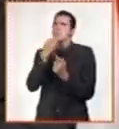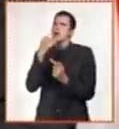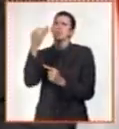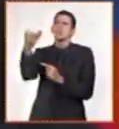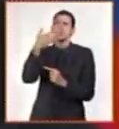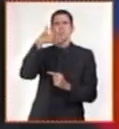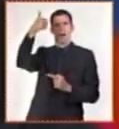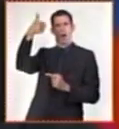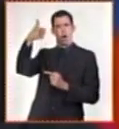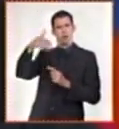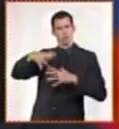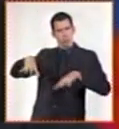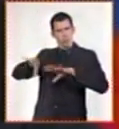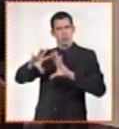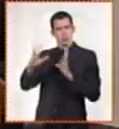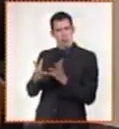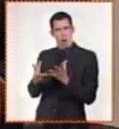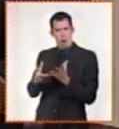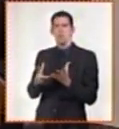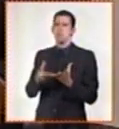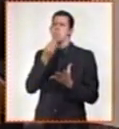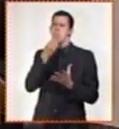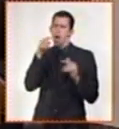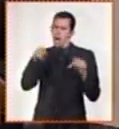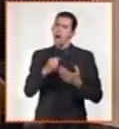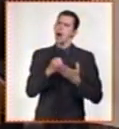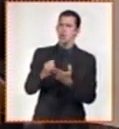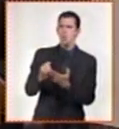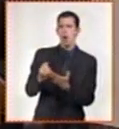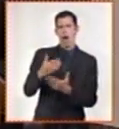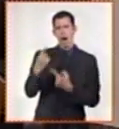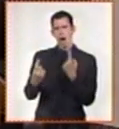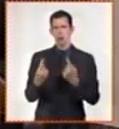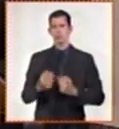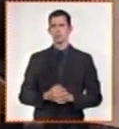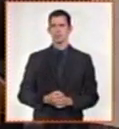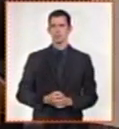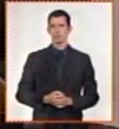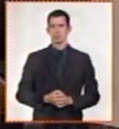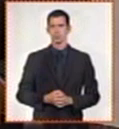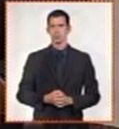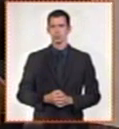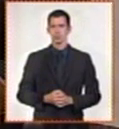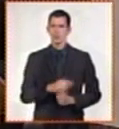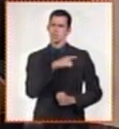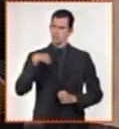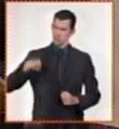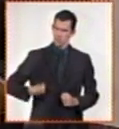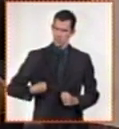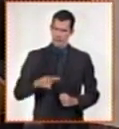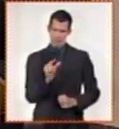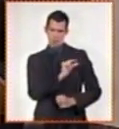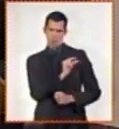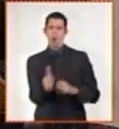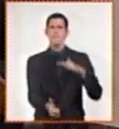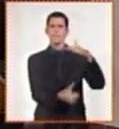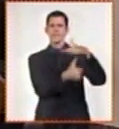la presidencia de los BRICS tras 5 años. En junio pasado, el presidente Xi Jinping presidió